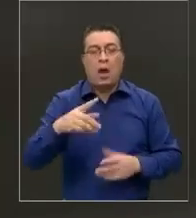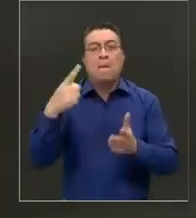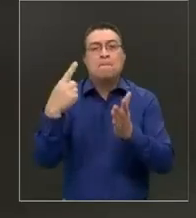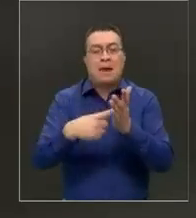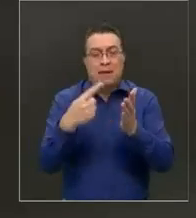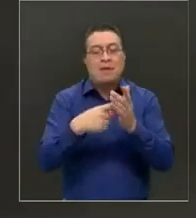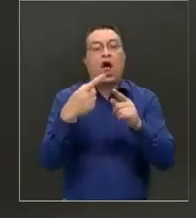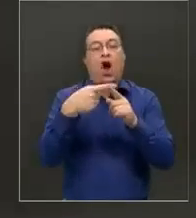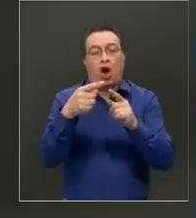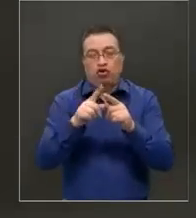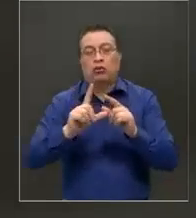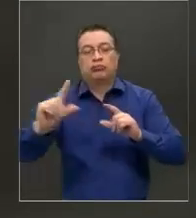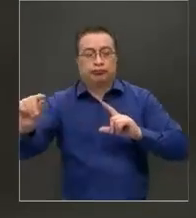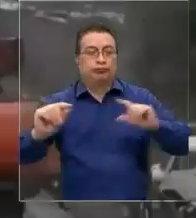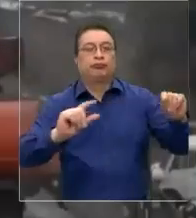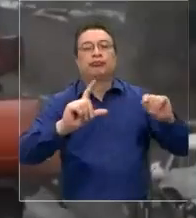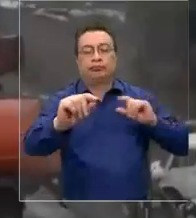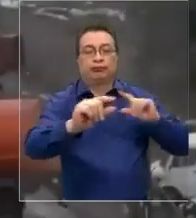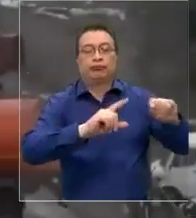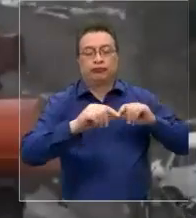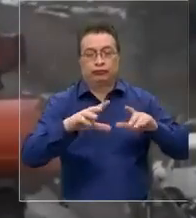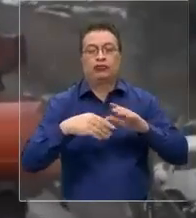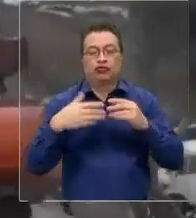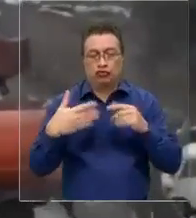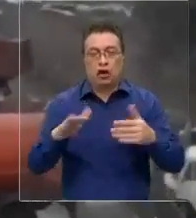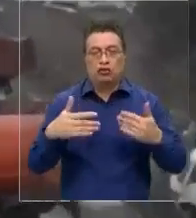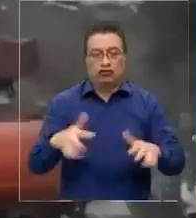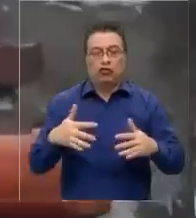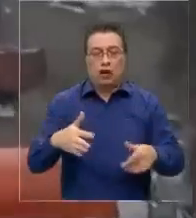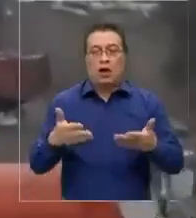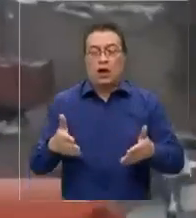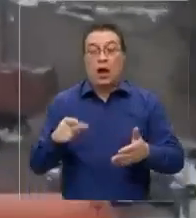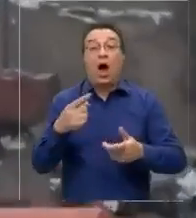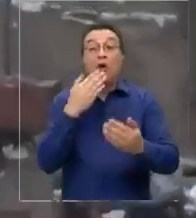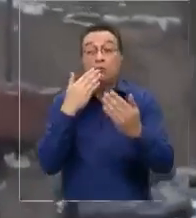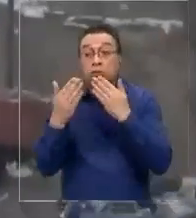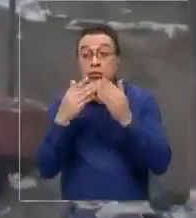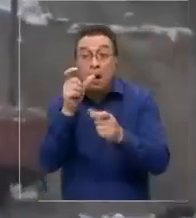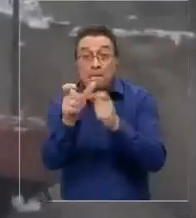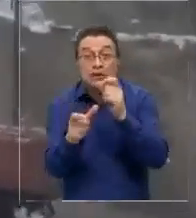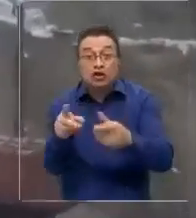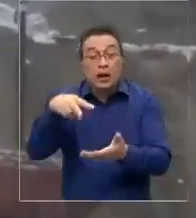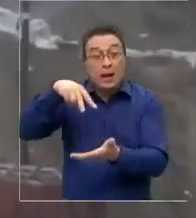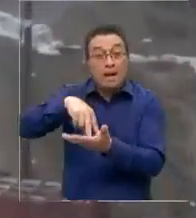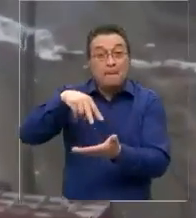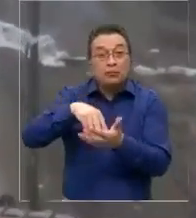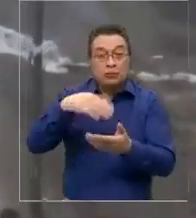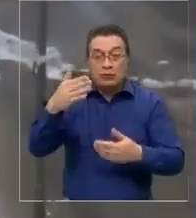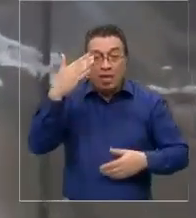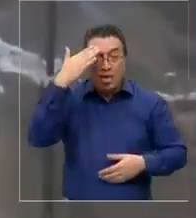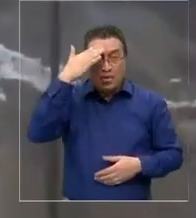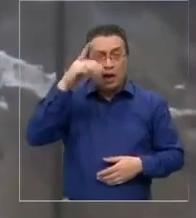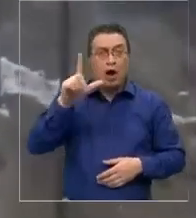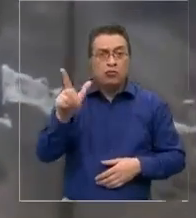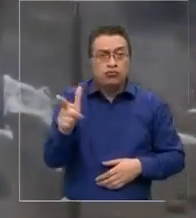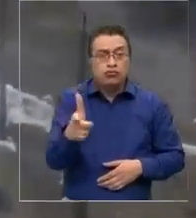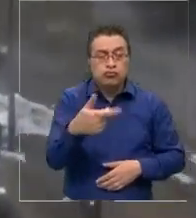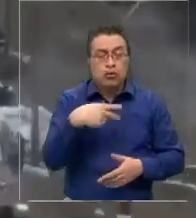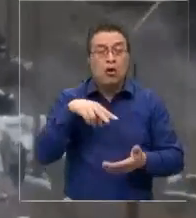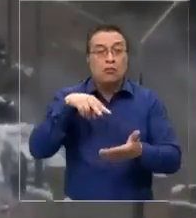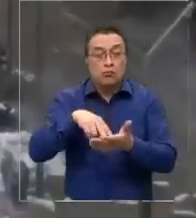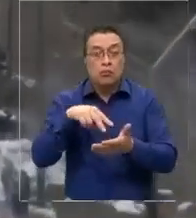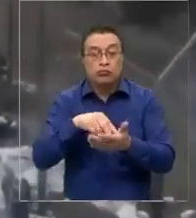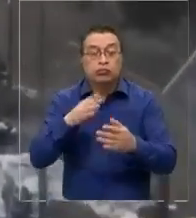más están tratando de dejarla o se están moviendo entre las fronteras. Y conversando con las personas que están aquí esperando por varios días ya para poder